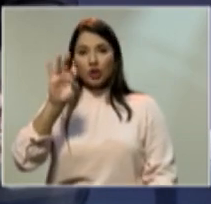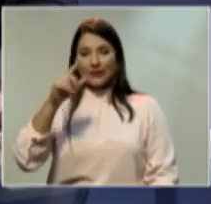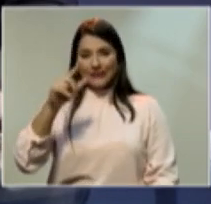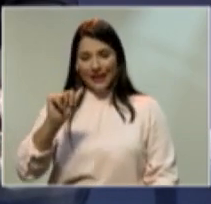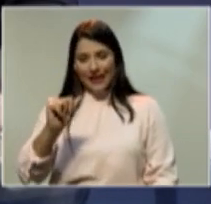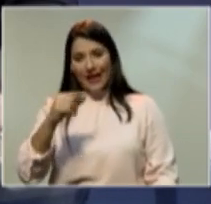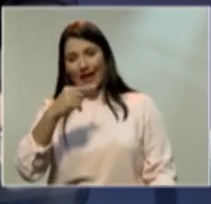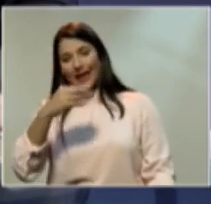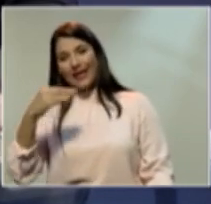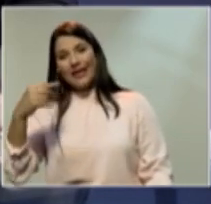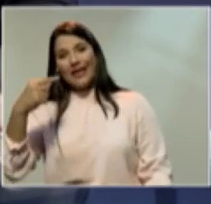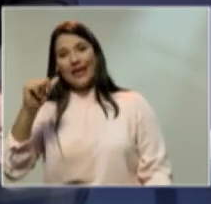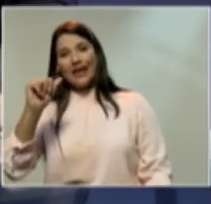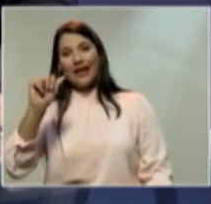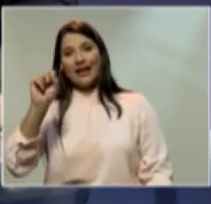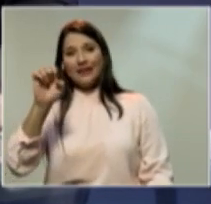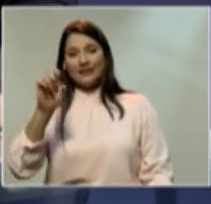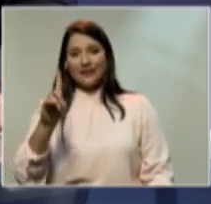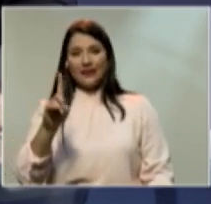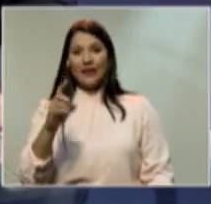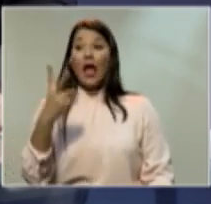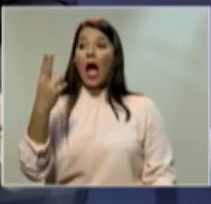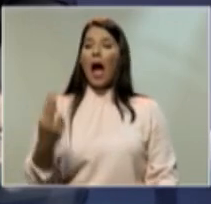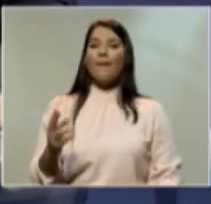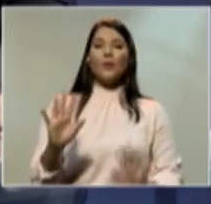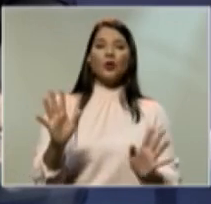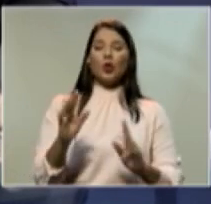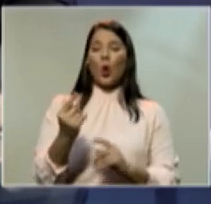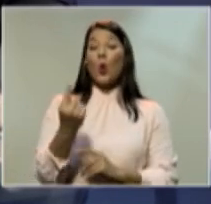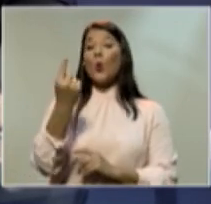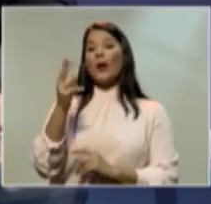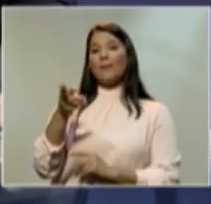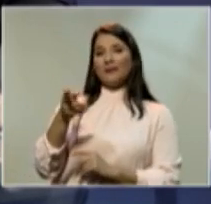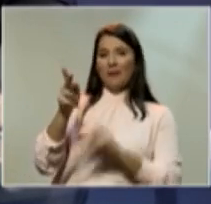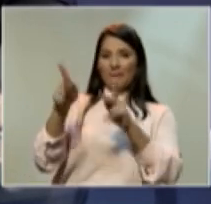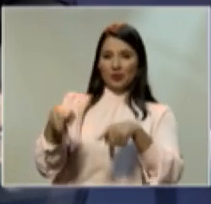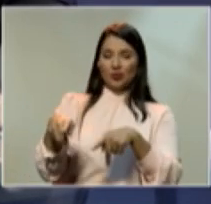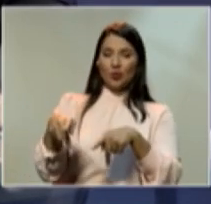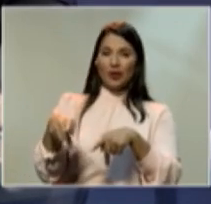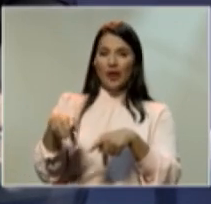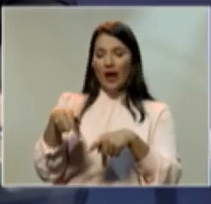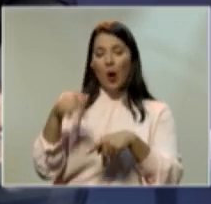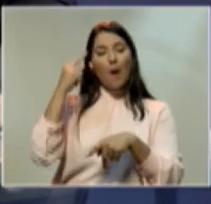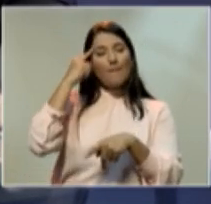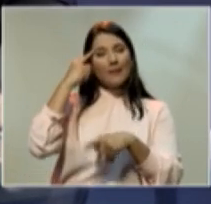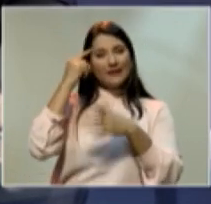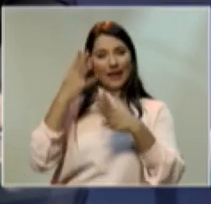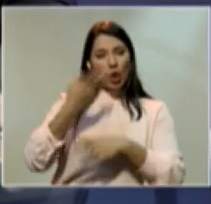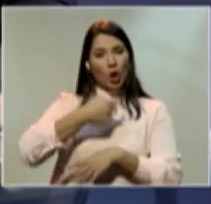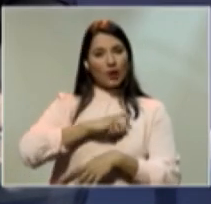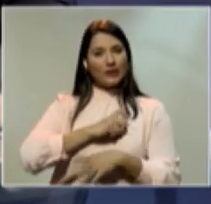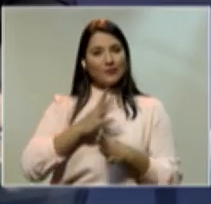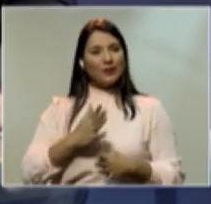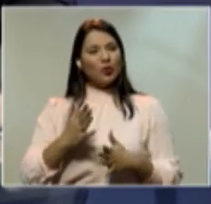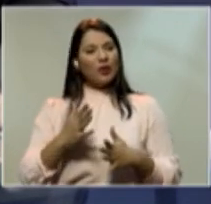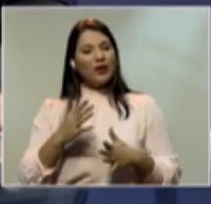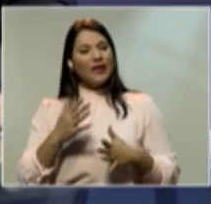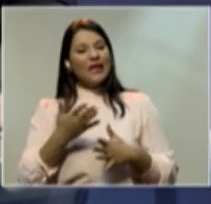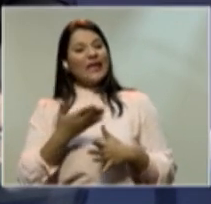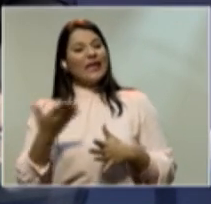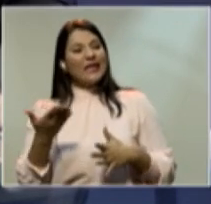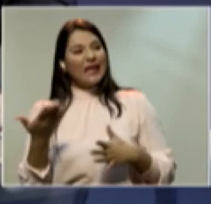de ambos. No, era una sola persona, era un pensador español. Ortega y Gasset, ¿qué sentido le daba Ortega y